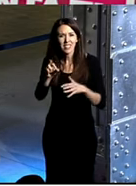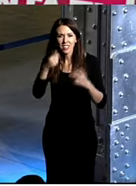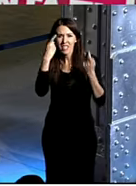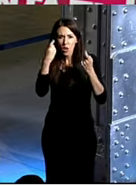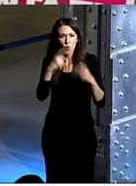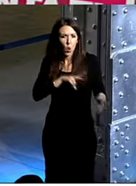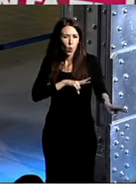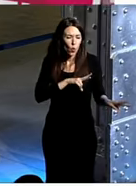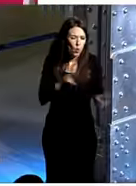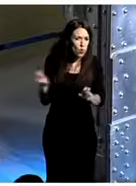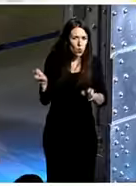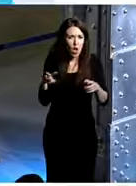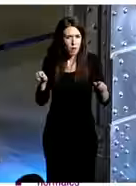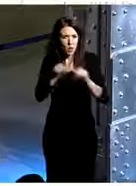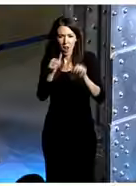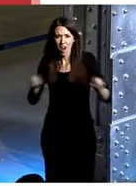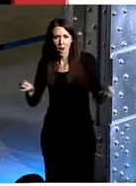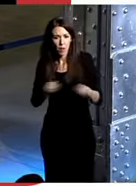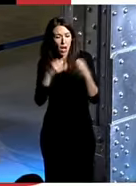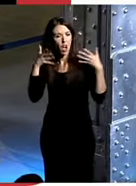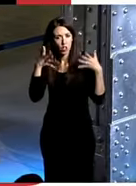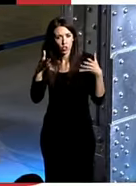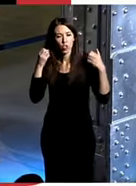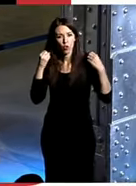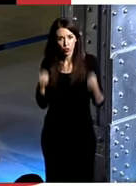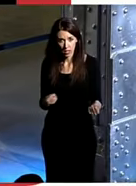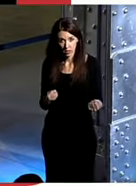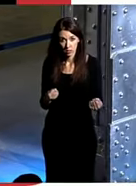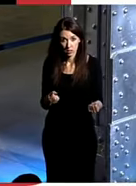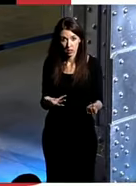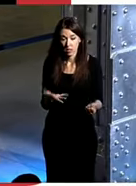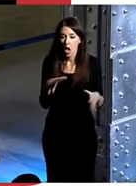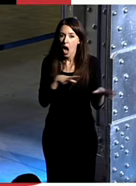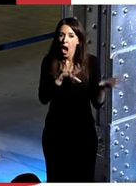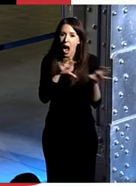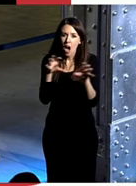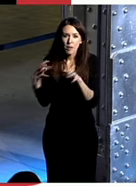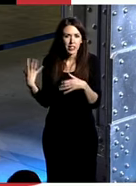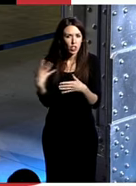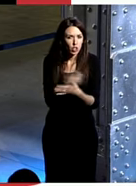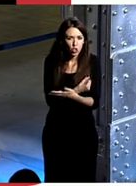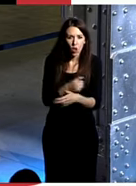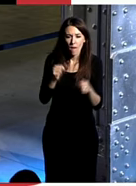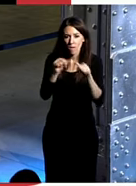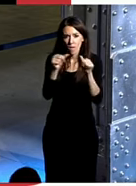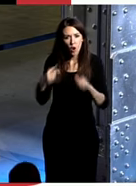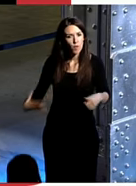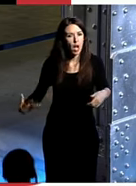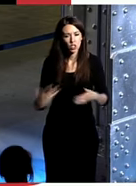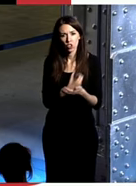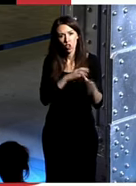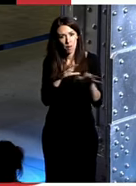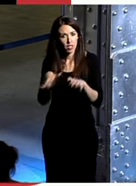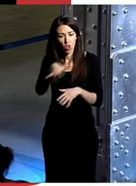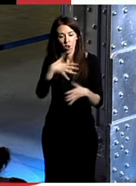absolutamente innovadora, disruptiva, maravillosa. Se las recomiendo muchísimo. Se aprende en todos lados, se aprende de todas las formas, se aprende en los lugares